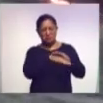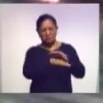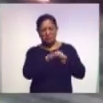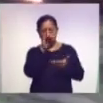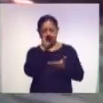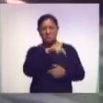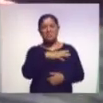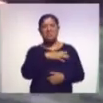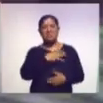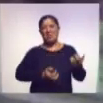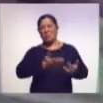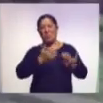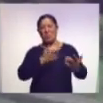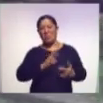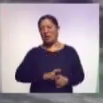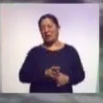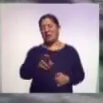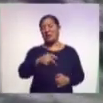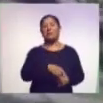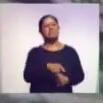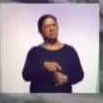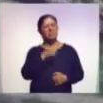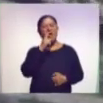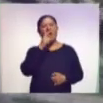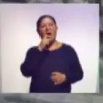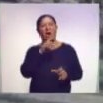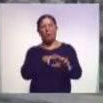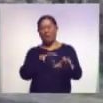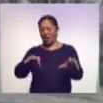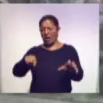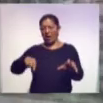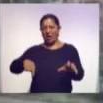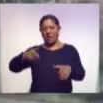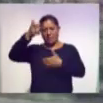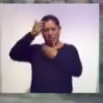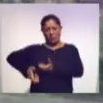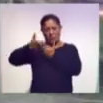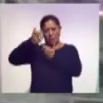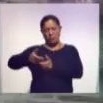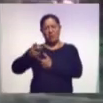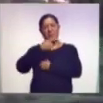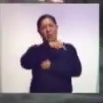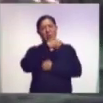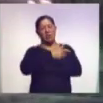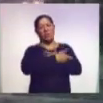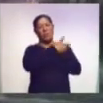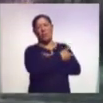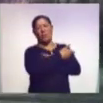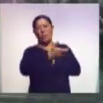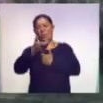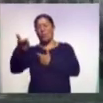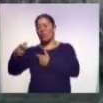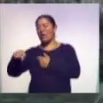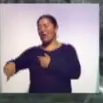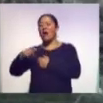en el río Besós. Al parecer, una parte del agua utilizada por el cuerpo de bomberos para extinguir el siniestro no fue absorbida por el sistema de